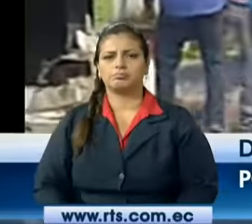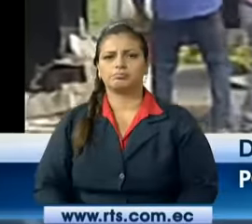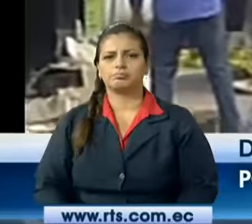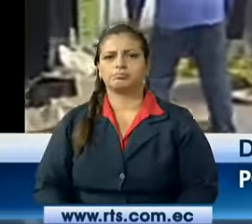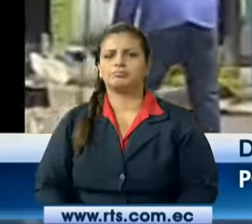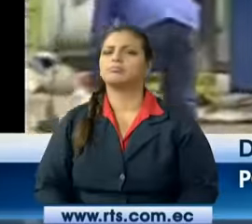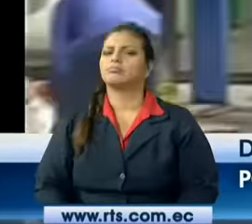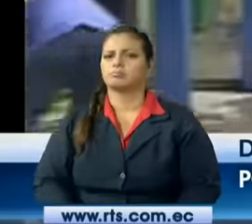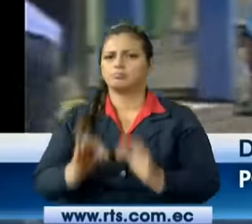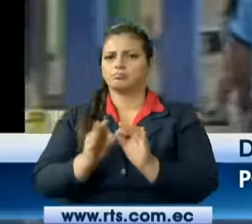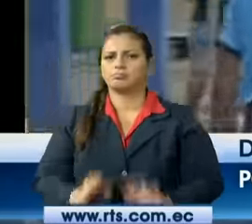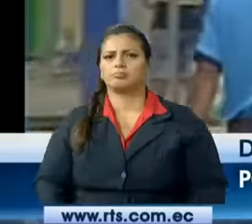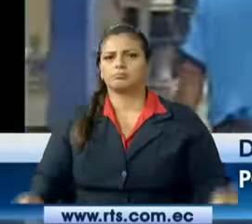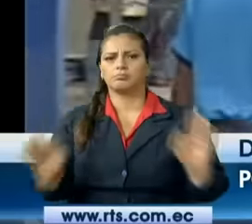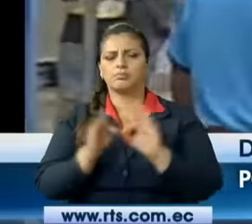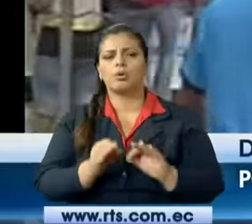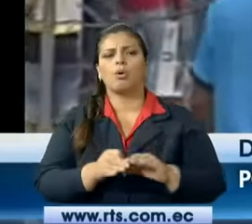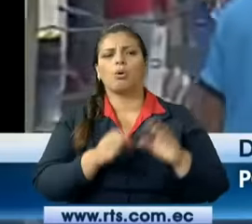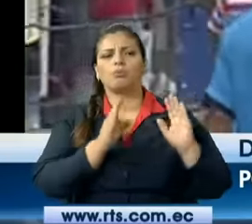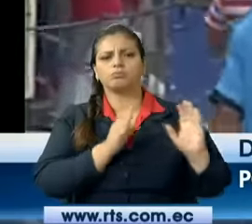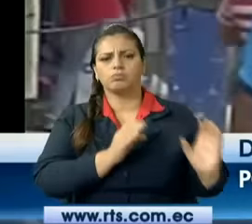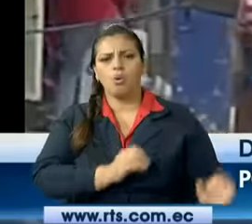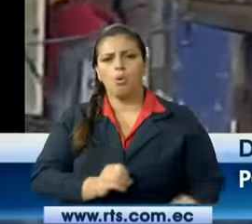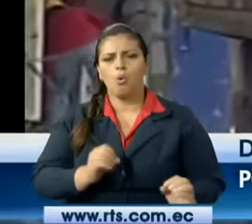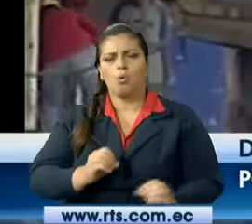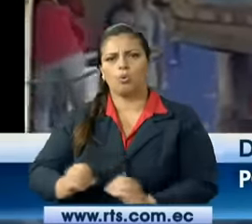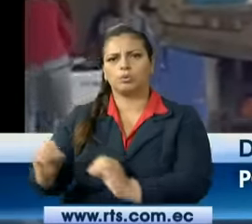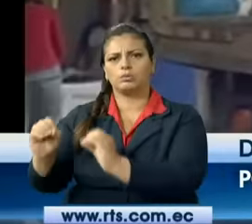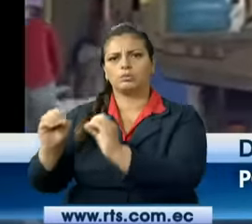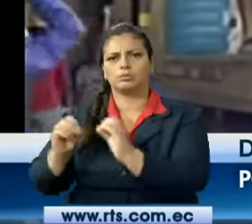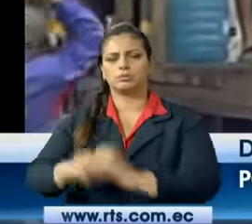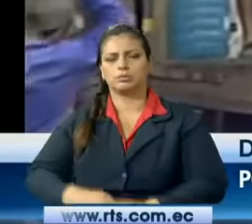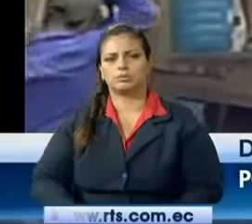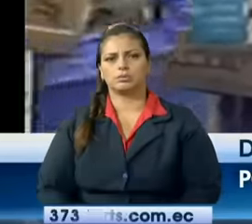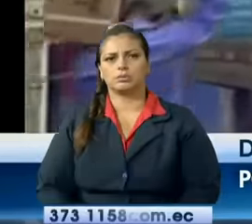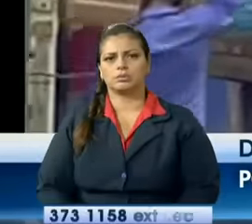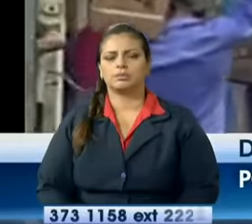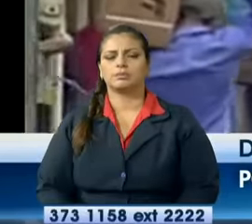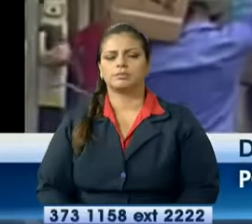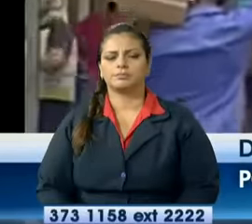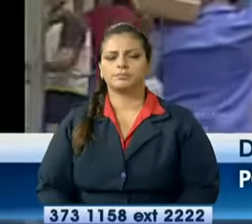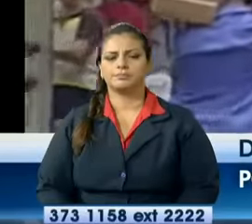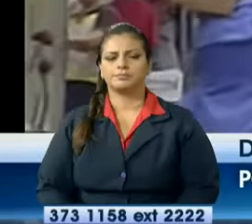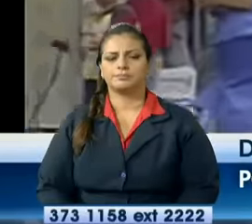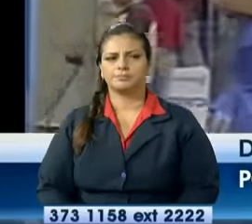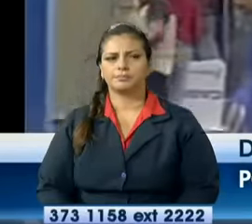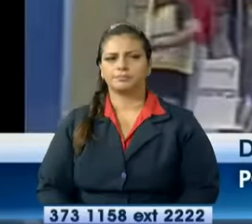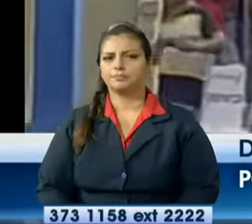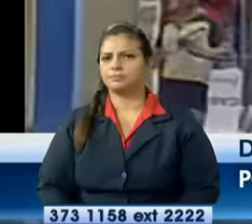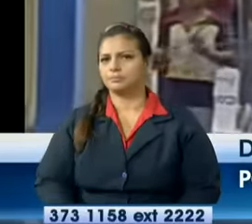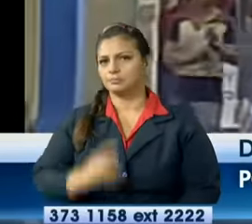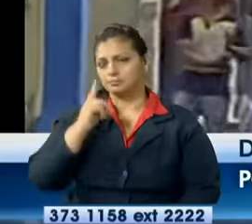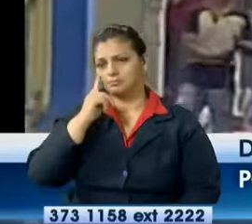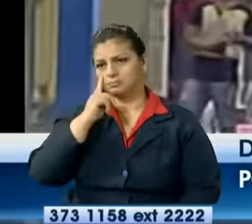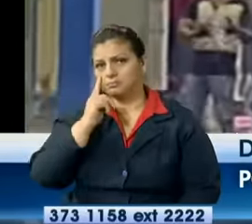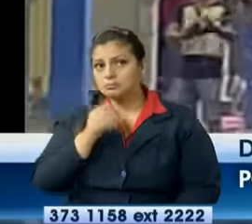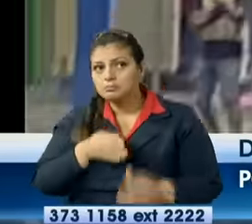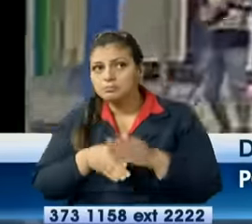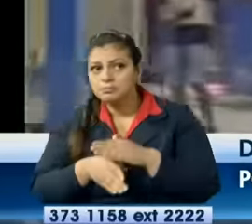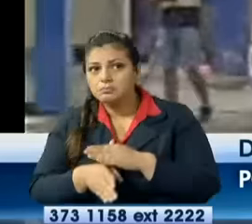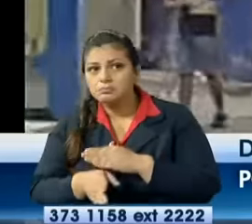marco del orden, dentro del marco del buen vivir para los comerciantes. Vamos a tratar de ingresar también un poco para ver qué